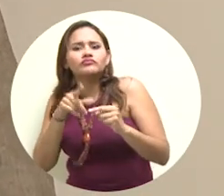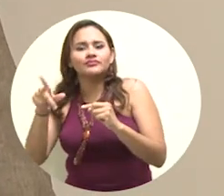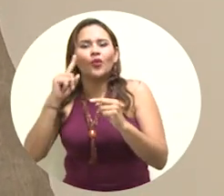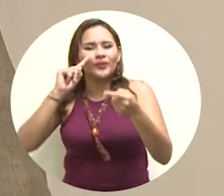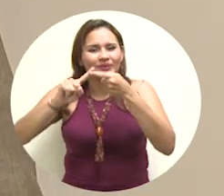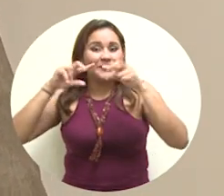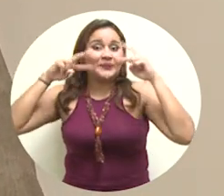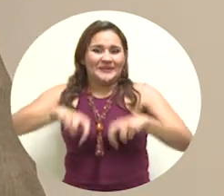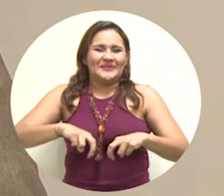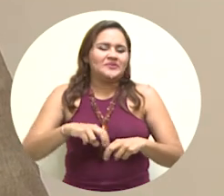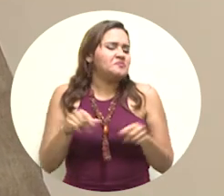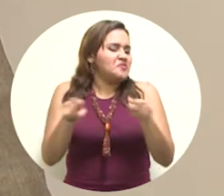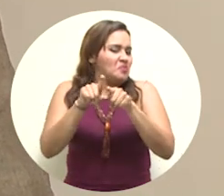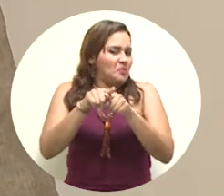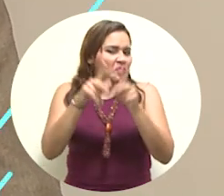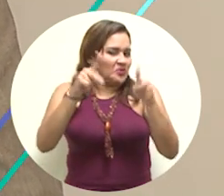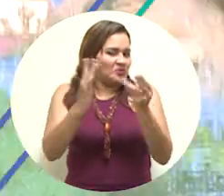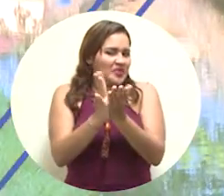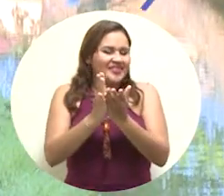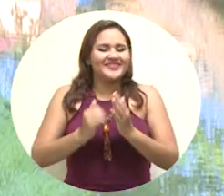estudiantes.